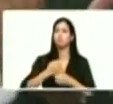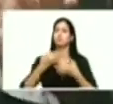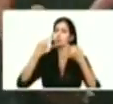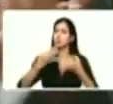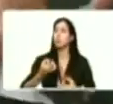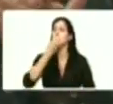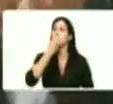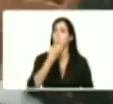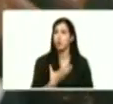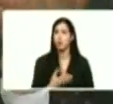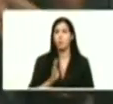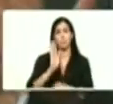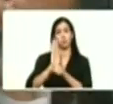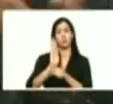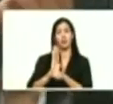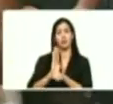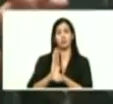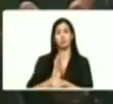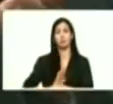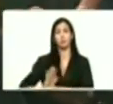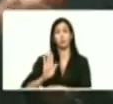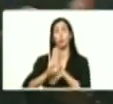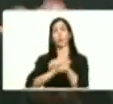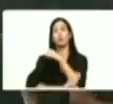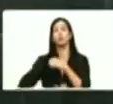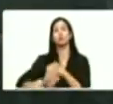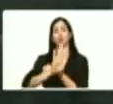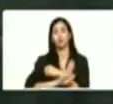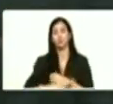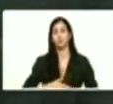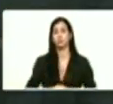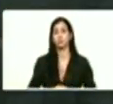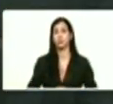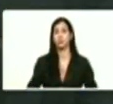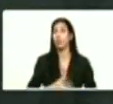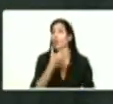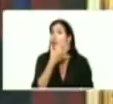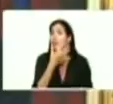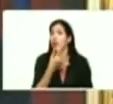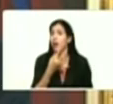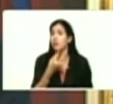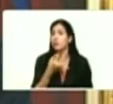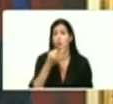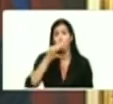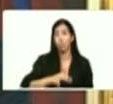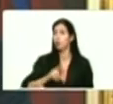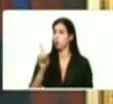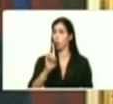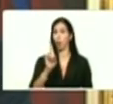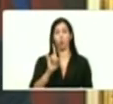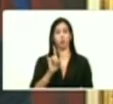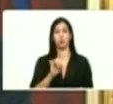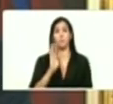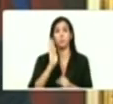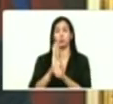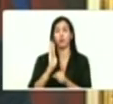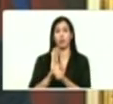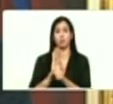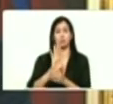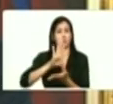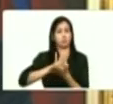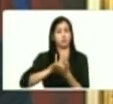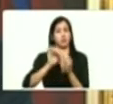calidad y proteger la estabilidad no es concha de ajo como dicen no es concha de ajo proteger la estabilidad